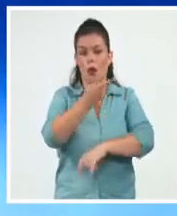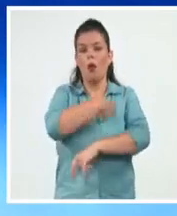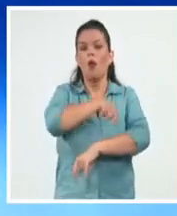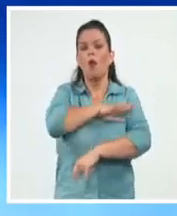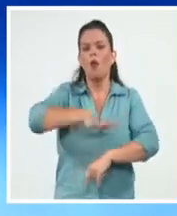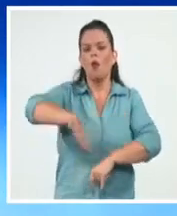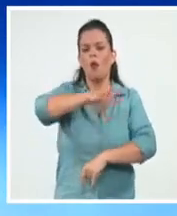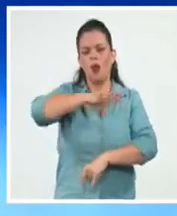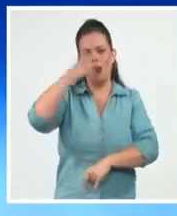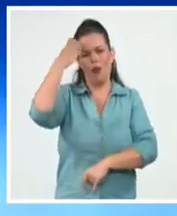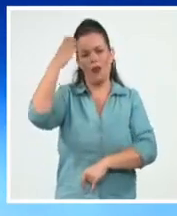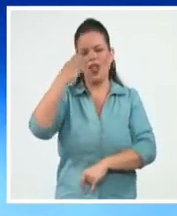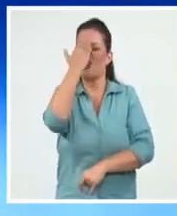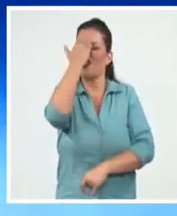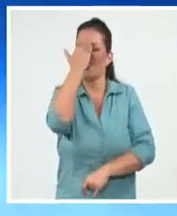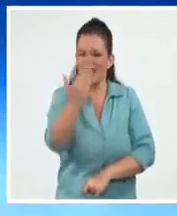somos. Gracias por la atención. Buenas noches.